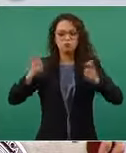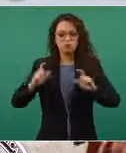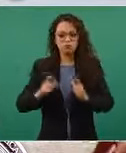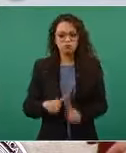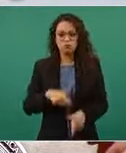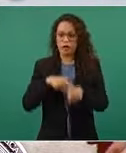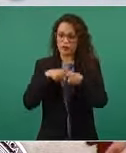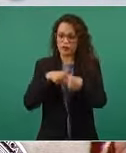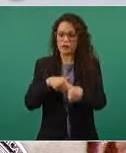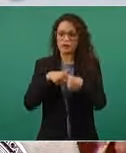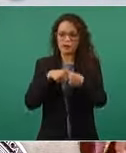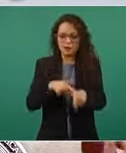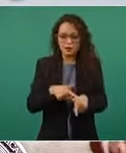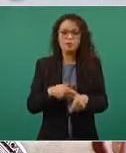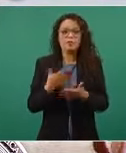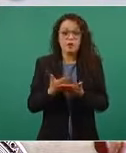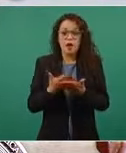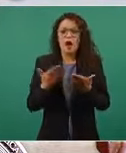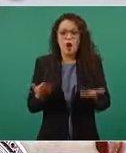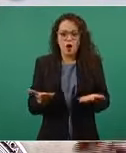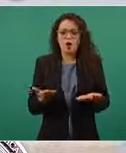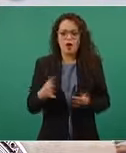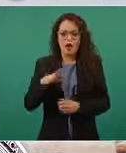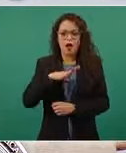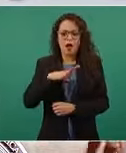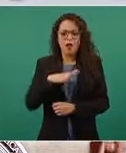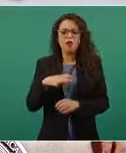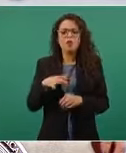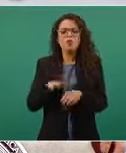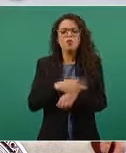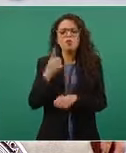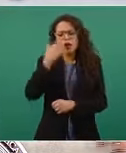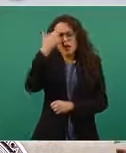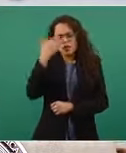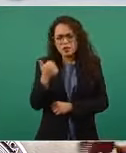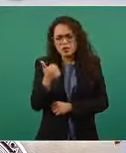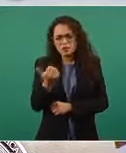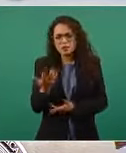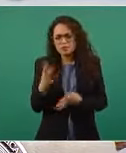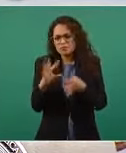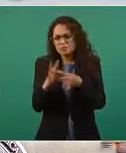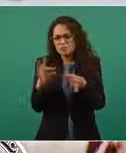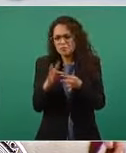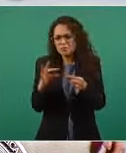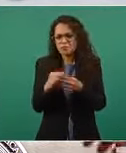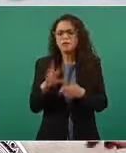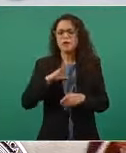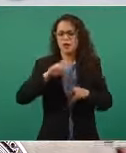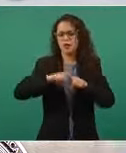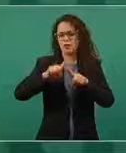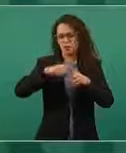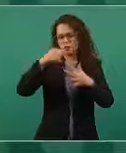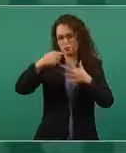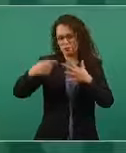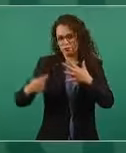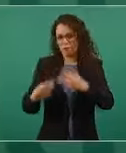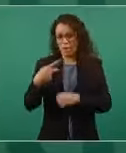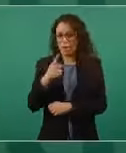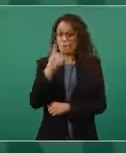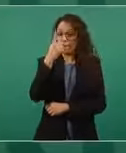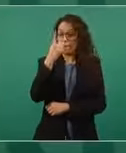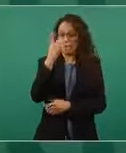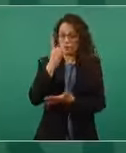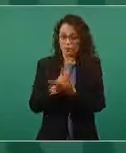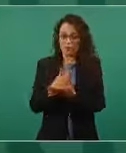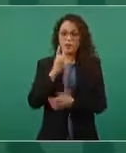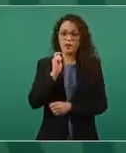sostenida. ¿Cuál es la explicación? Es múltiple, pero un elemento que no dejamos de destacar y de agradecer es